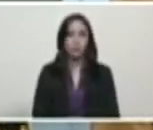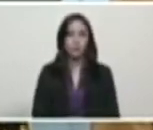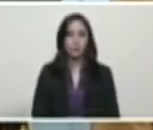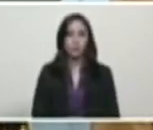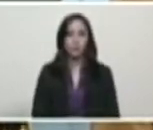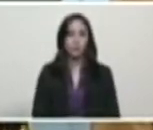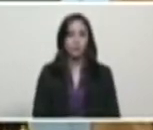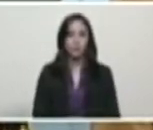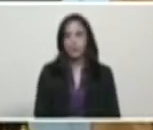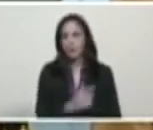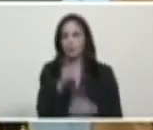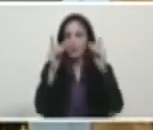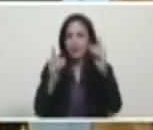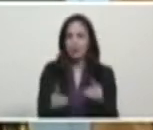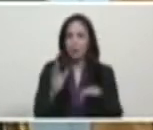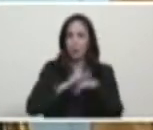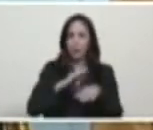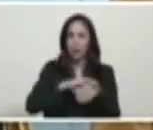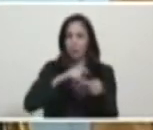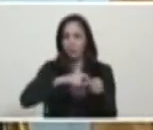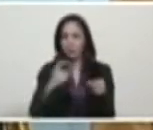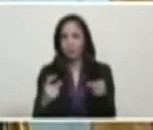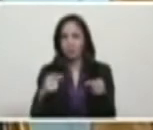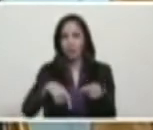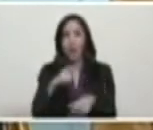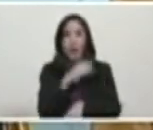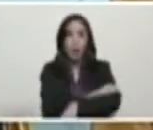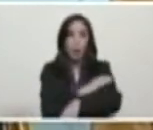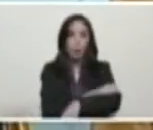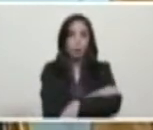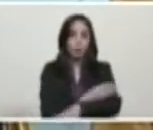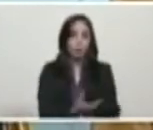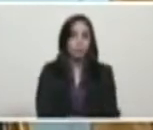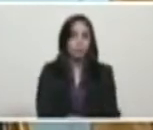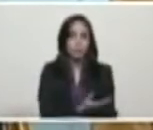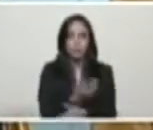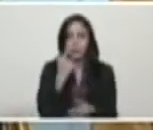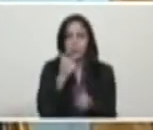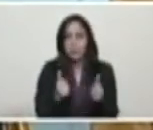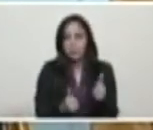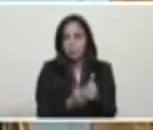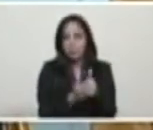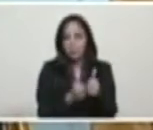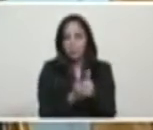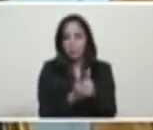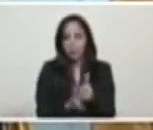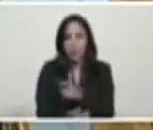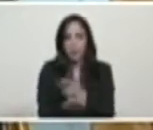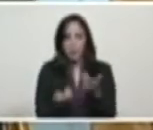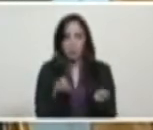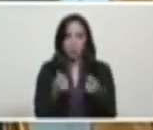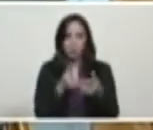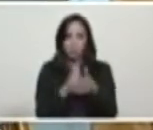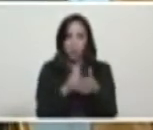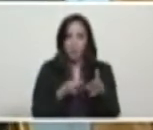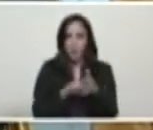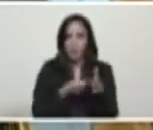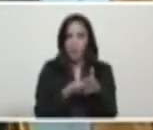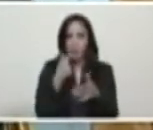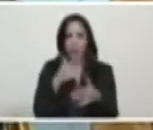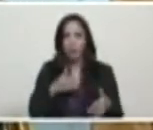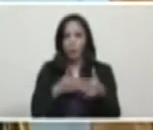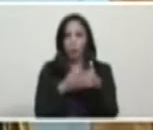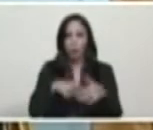los que tomaron esta decisión. Y la derecha venezolana y la oposición que está por detrás, moviéndose para hacerle daño a Venezuela.